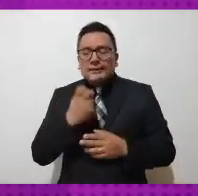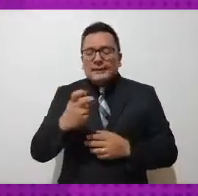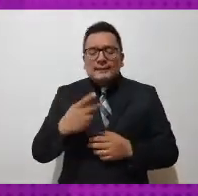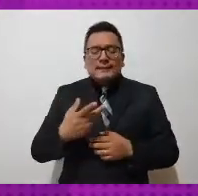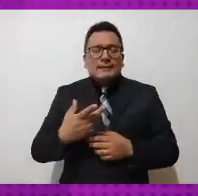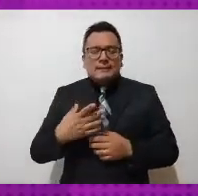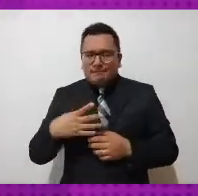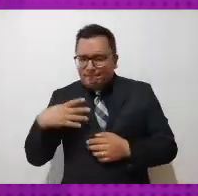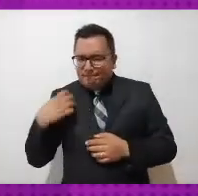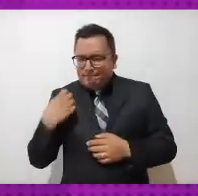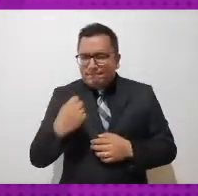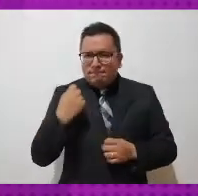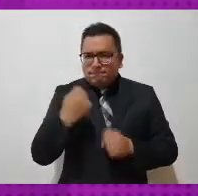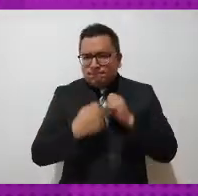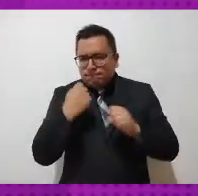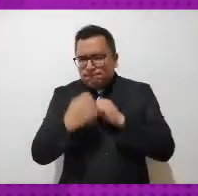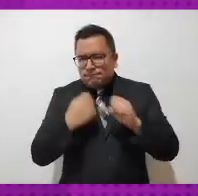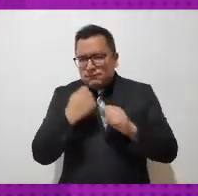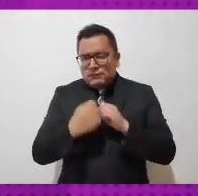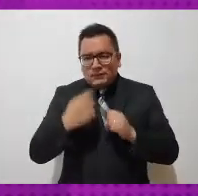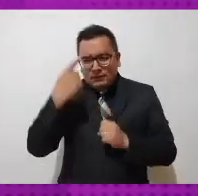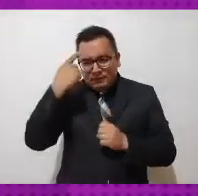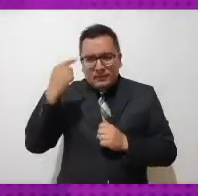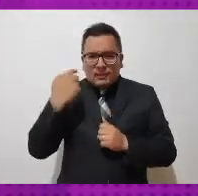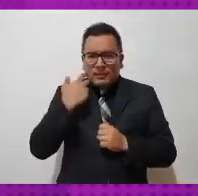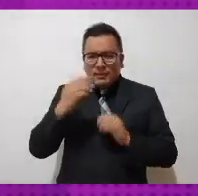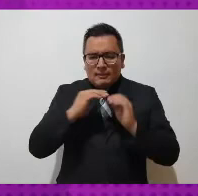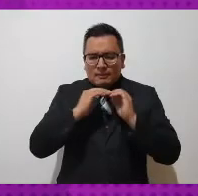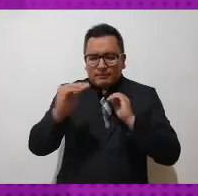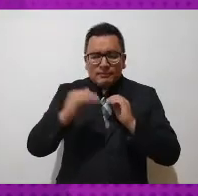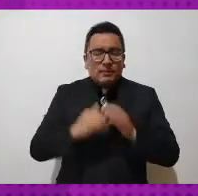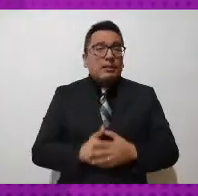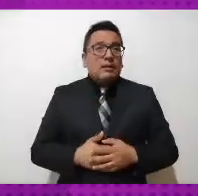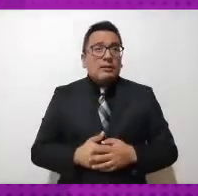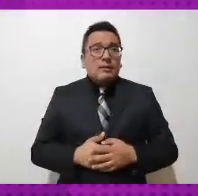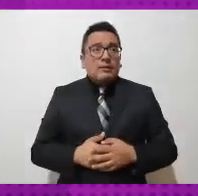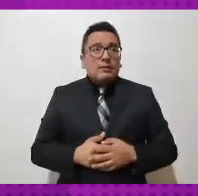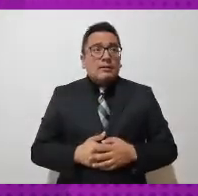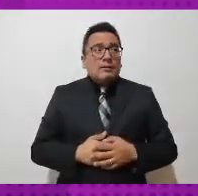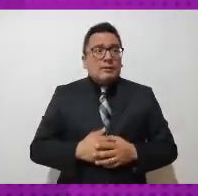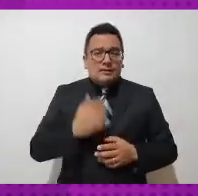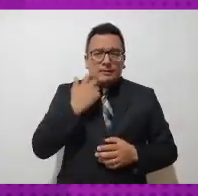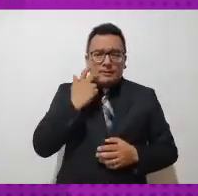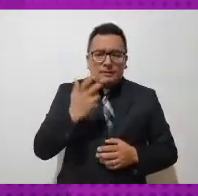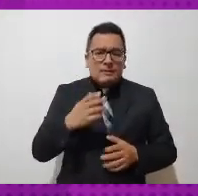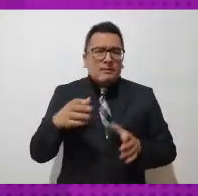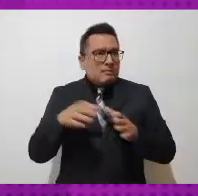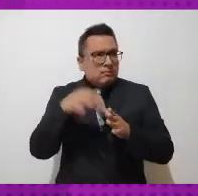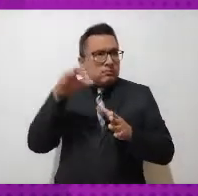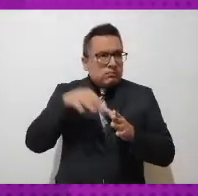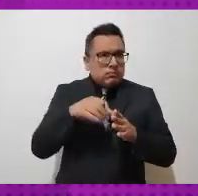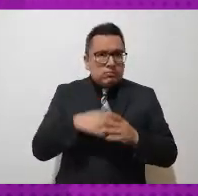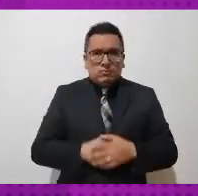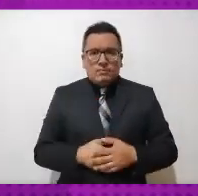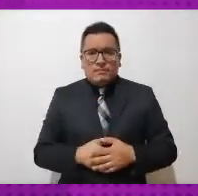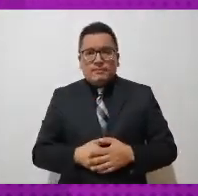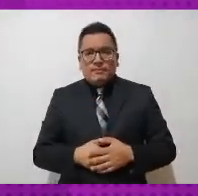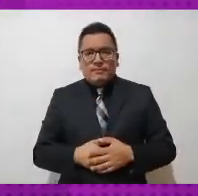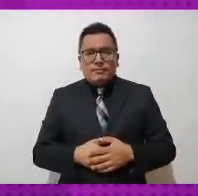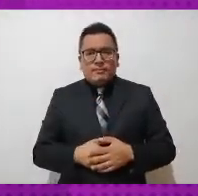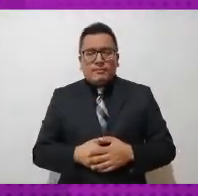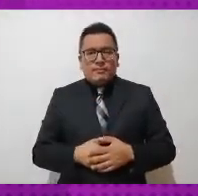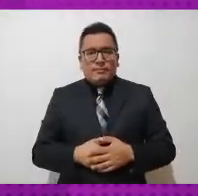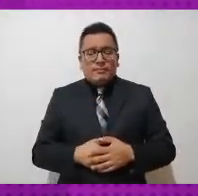tuvieron una gran lucha durante muchos años para lograr el sufragio. Ellas luchaban por votar y ser votadas.